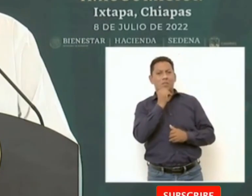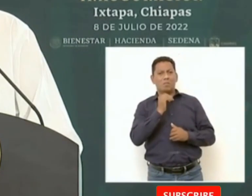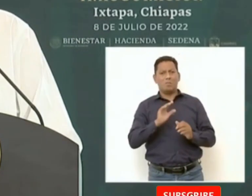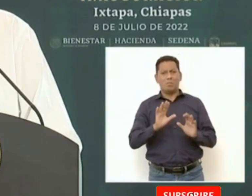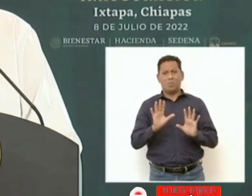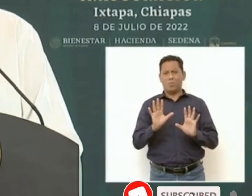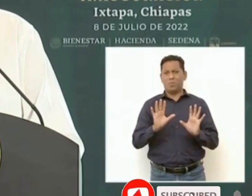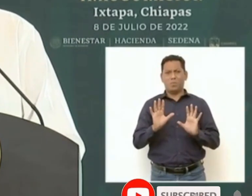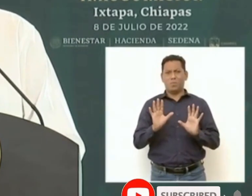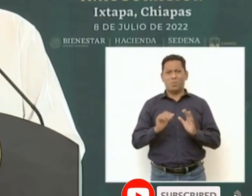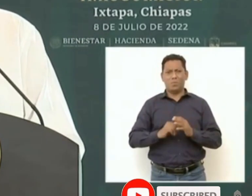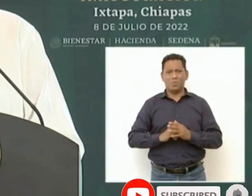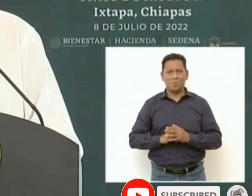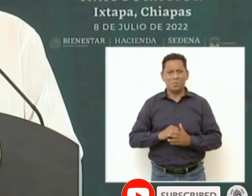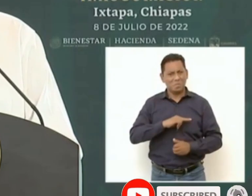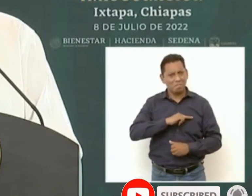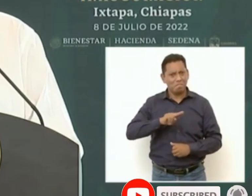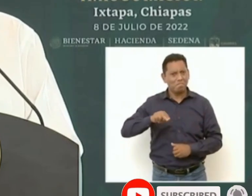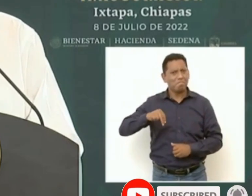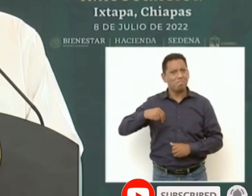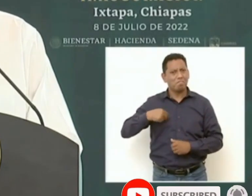que no iba a ser